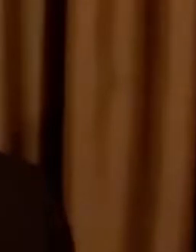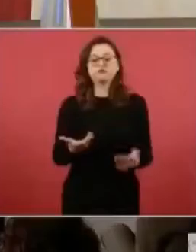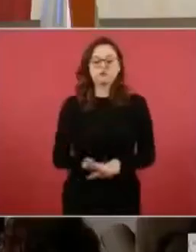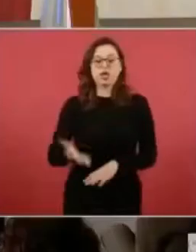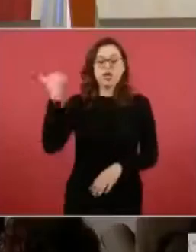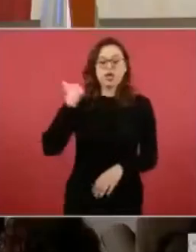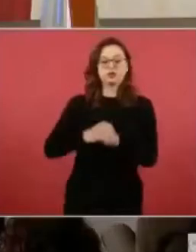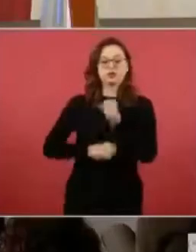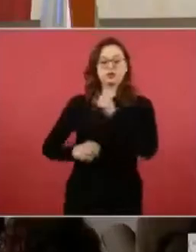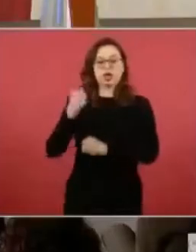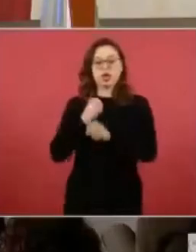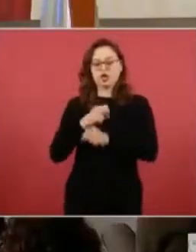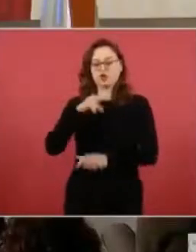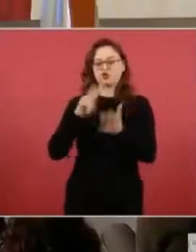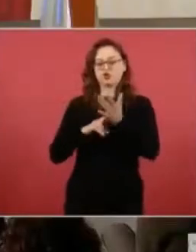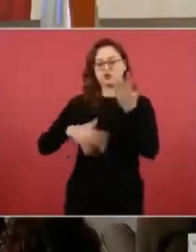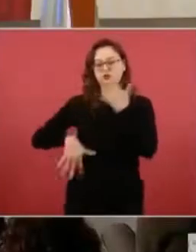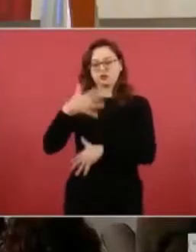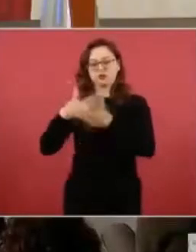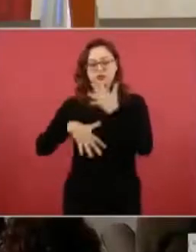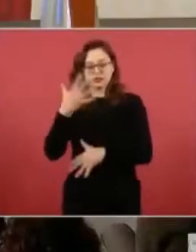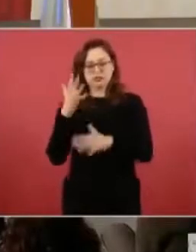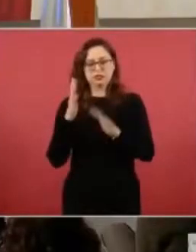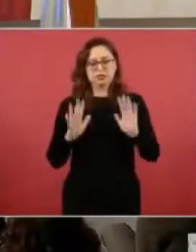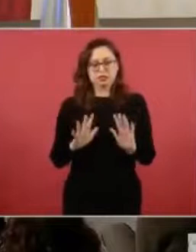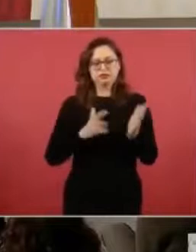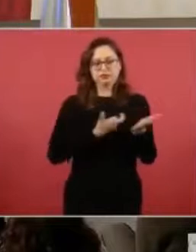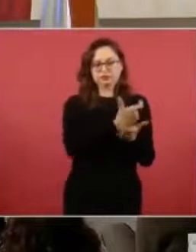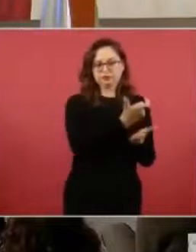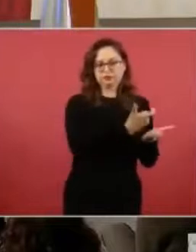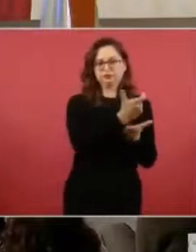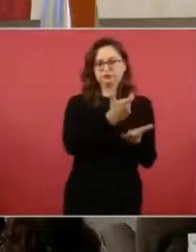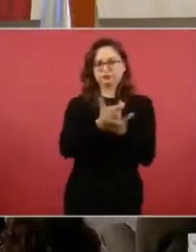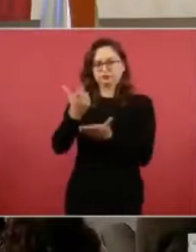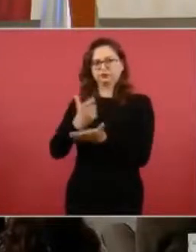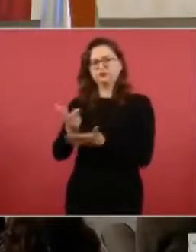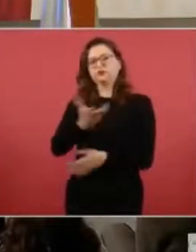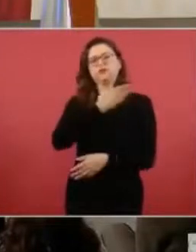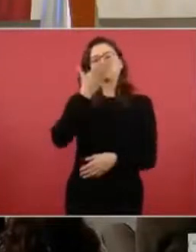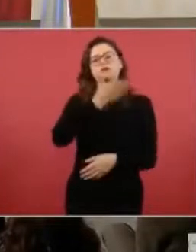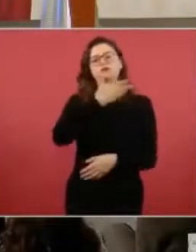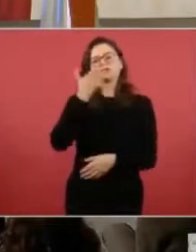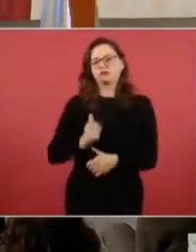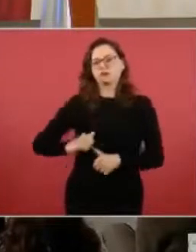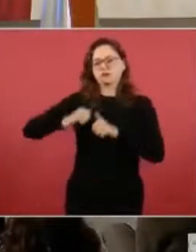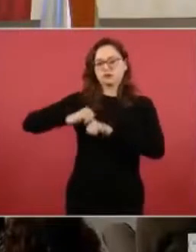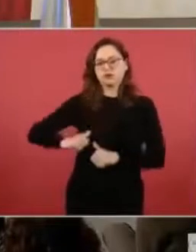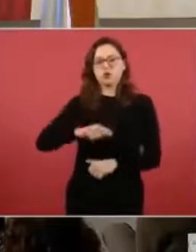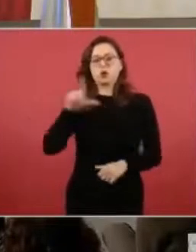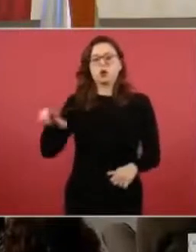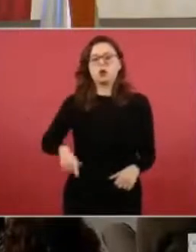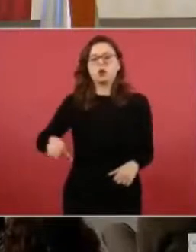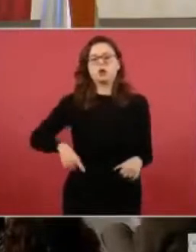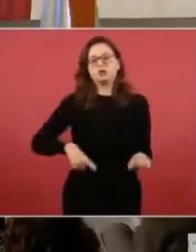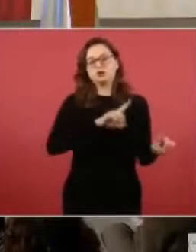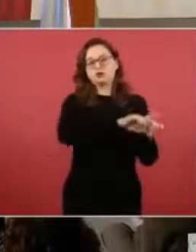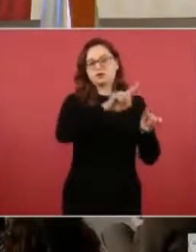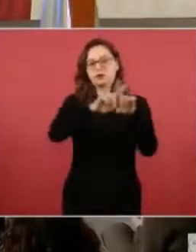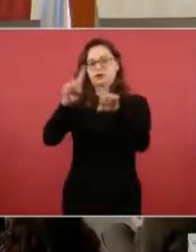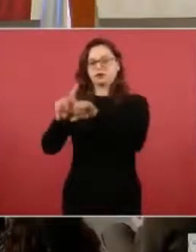todo esto está completamente distinta porque